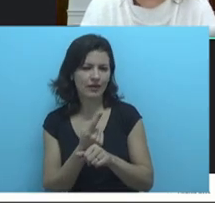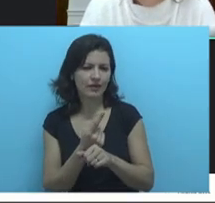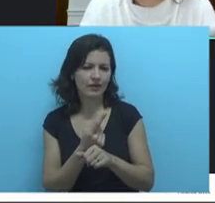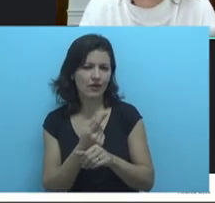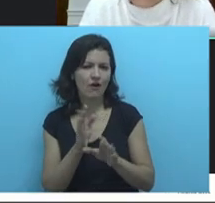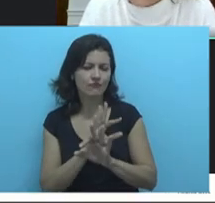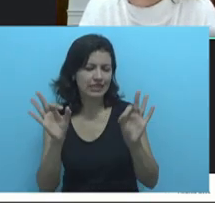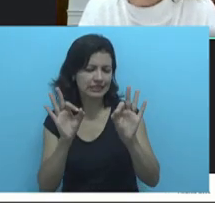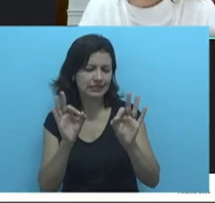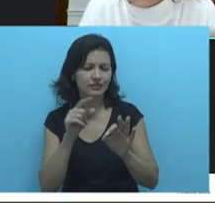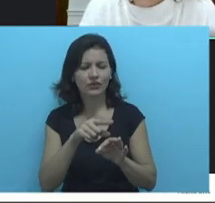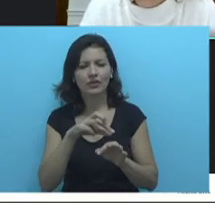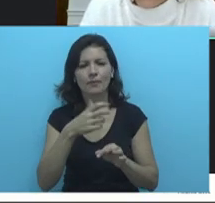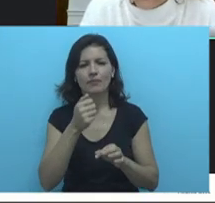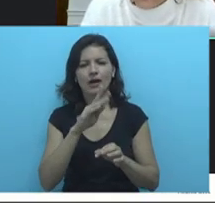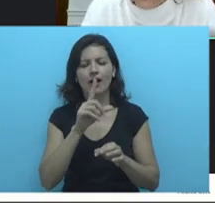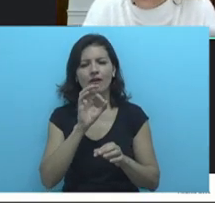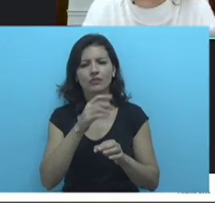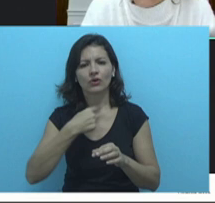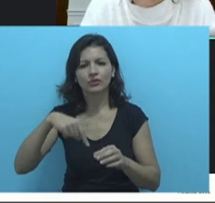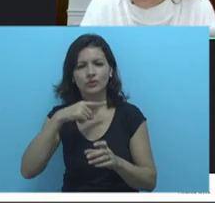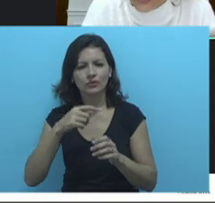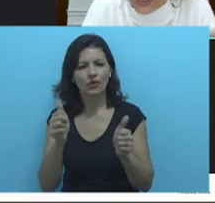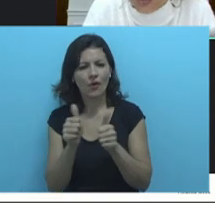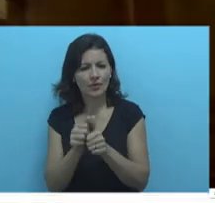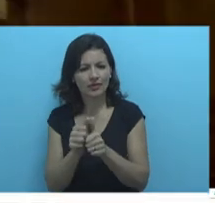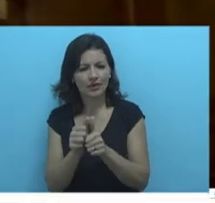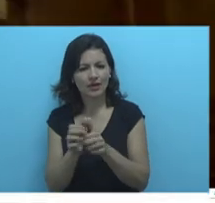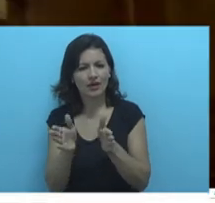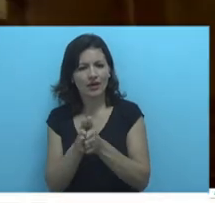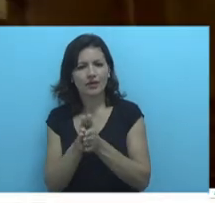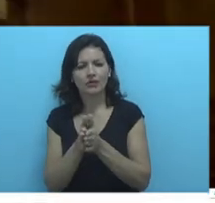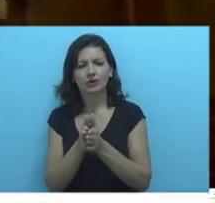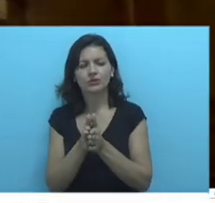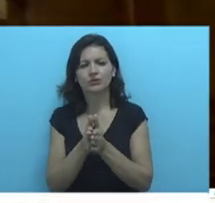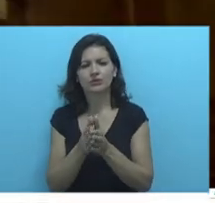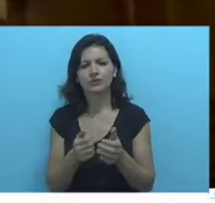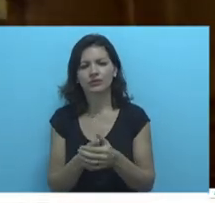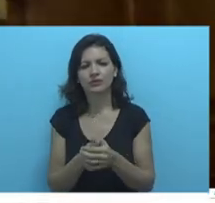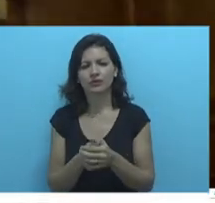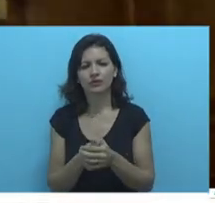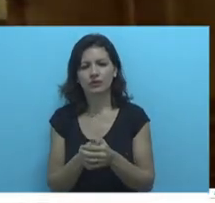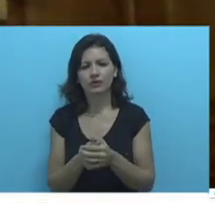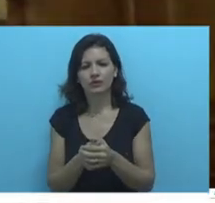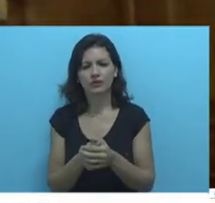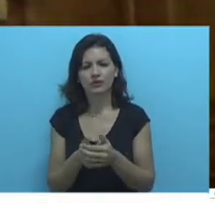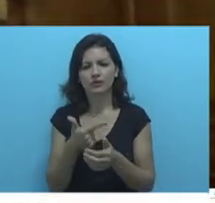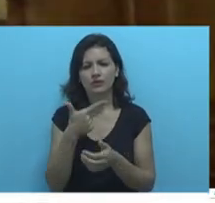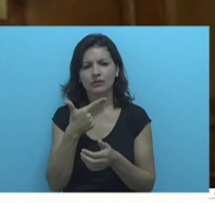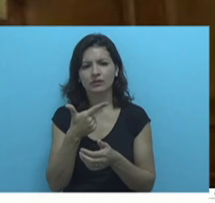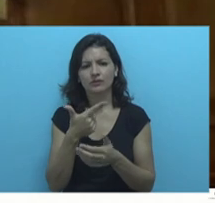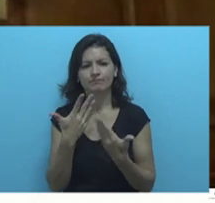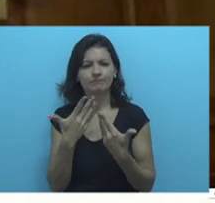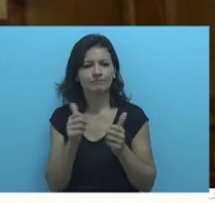Contás conmigo, con cada uno y cada una de todos los compañeros y compañeras del Bloque Socialista y también de toda esta legislatura para apoyarte,